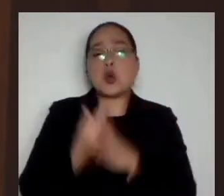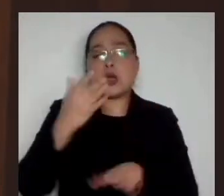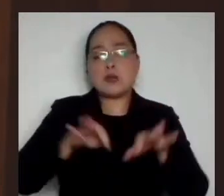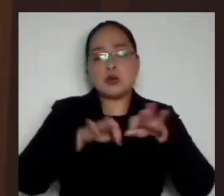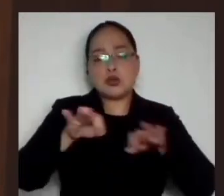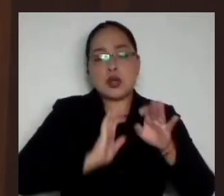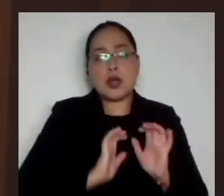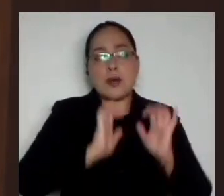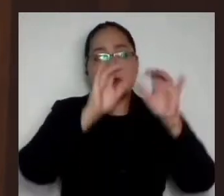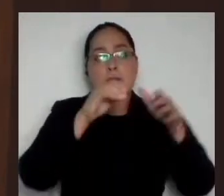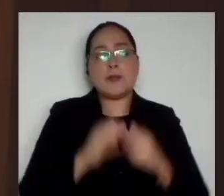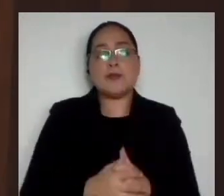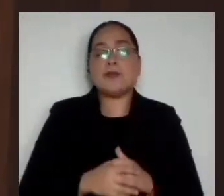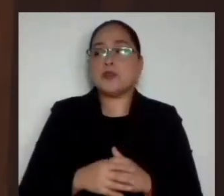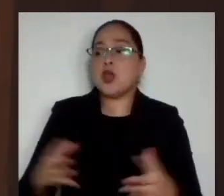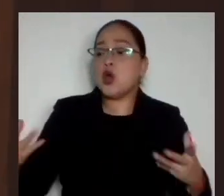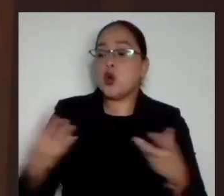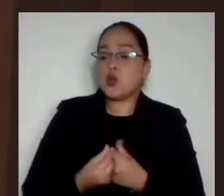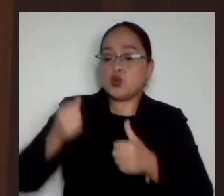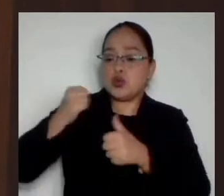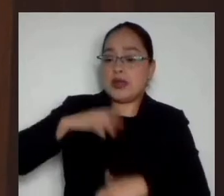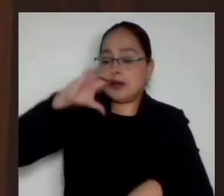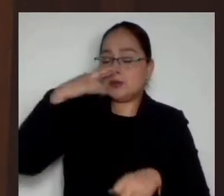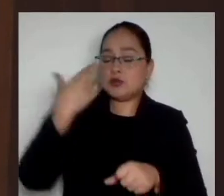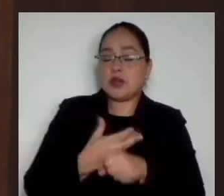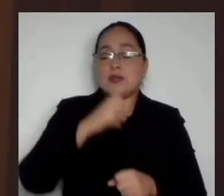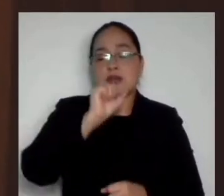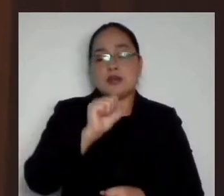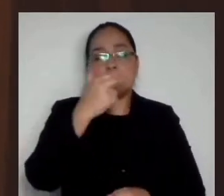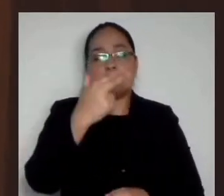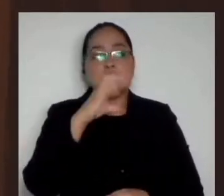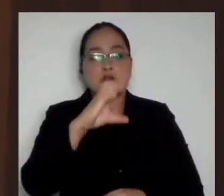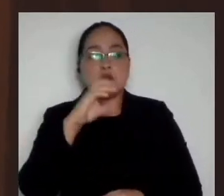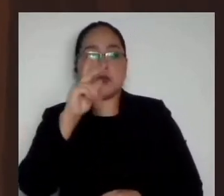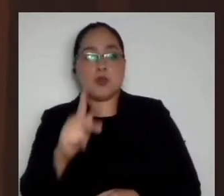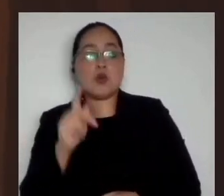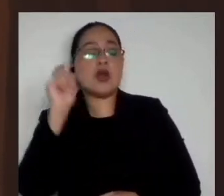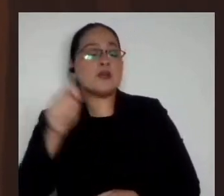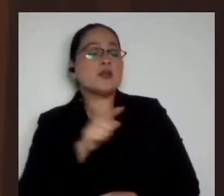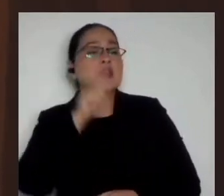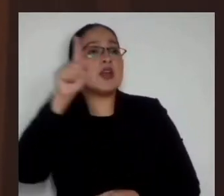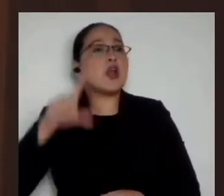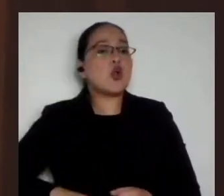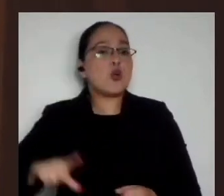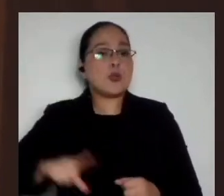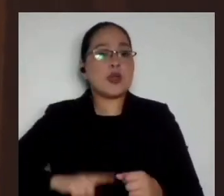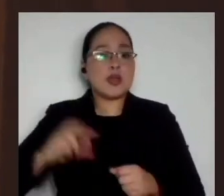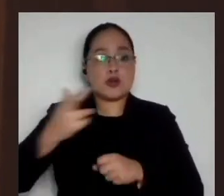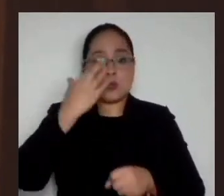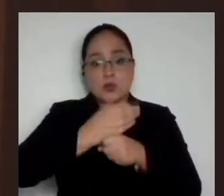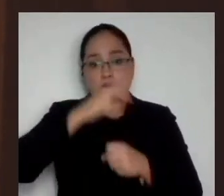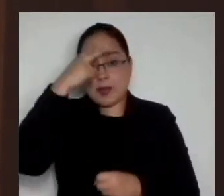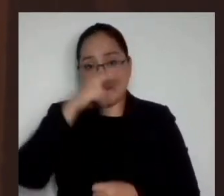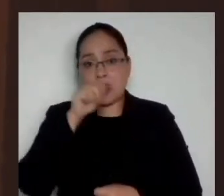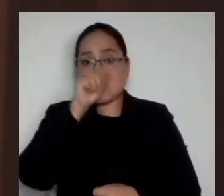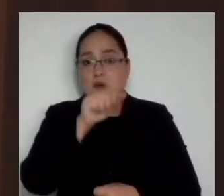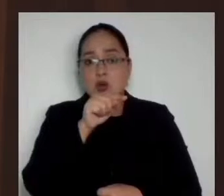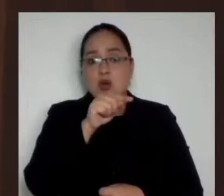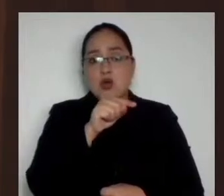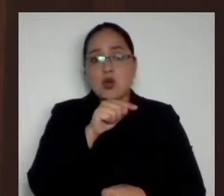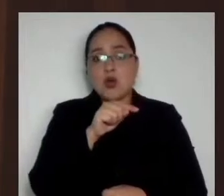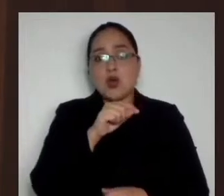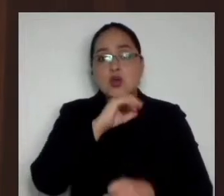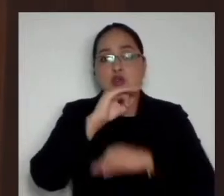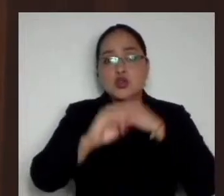Hacienda, nos lo dijo con mucha claridad. Es política del gobierno de la República pedirle a todos los